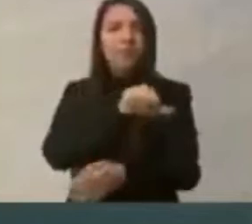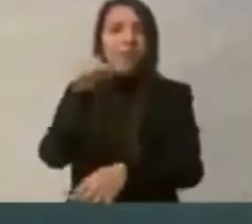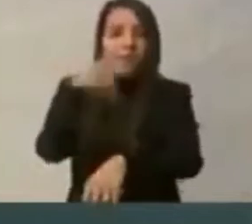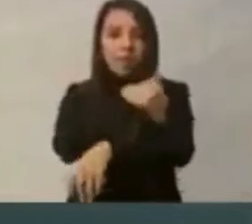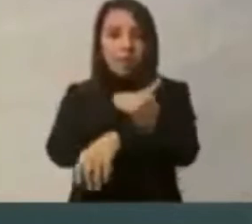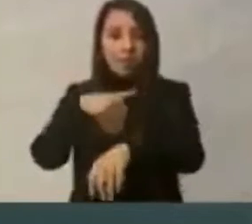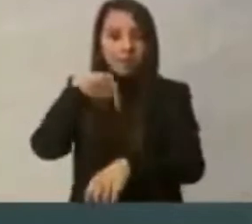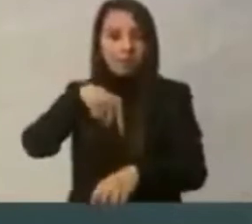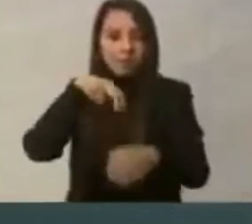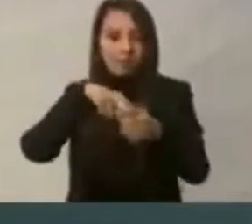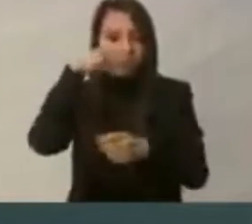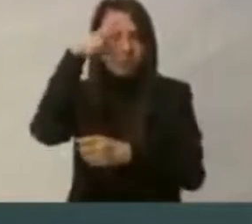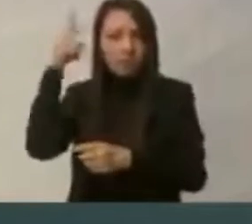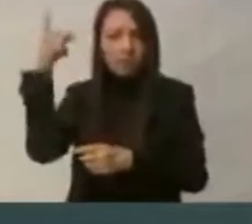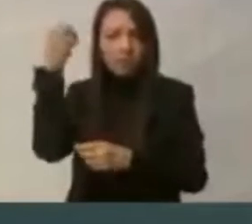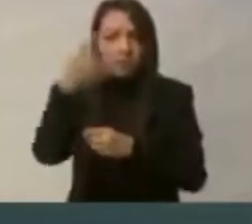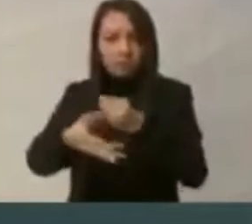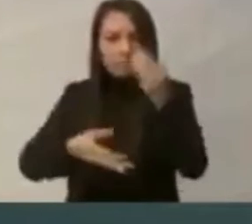en México,